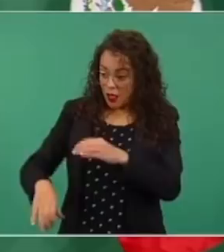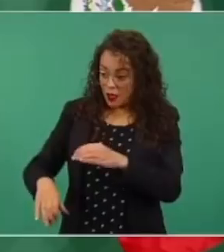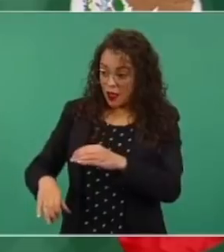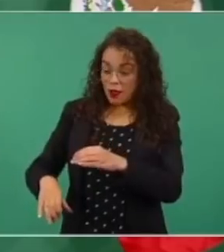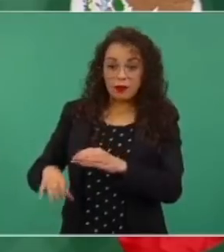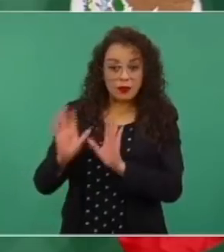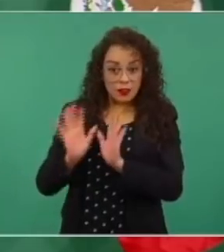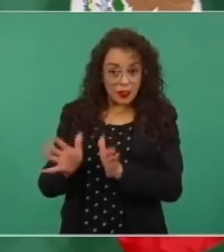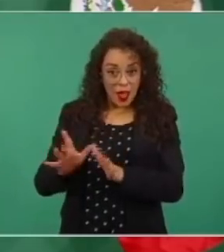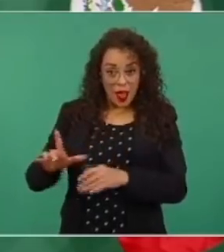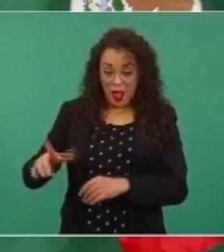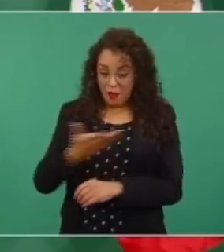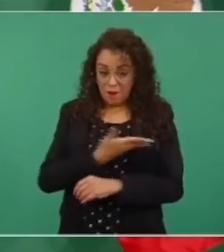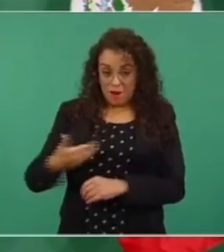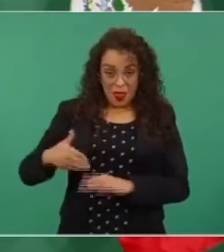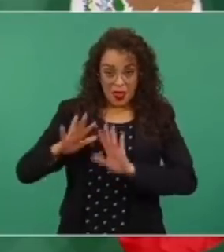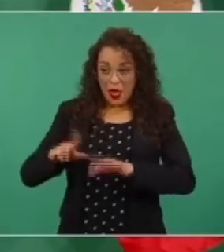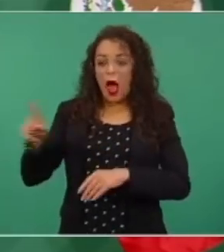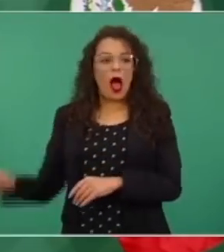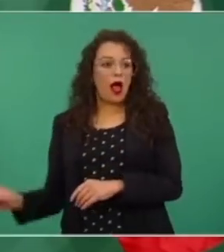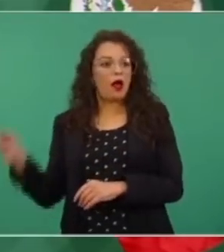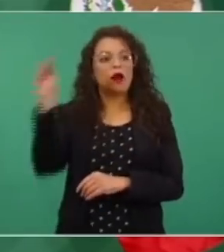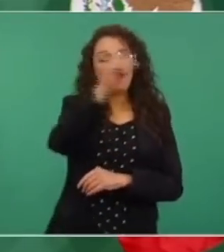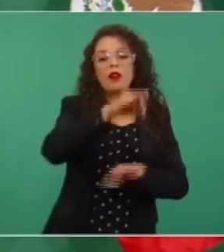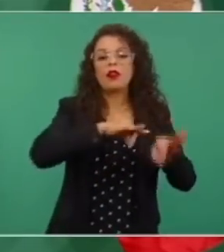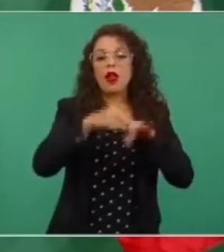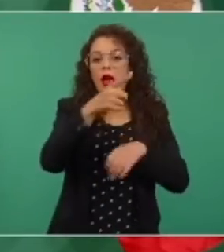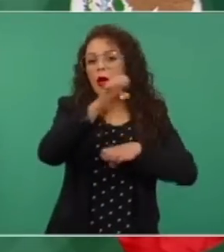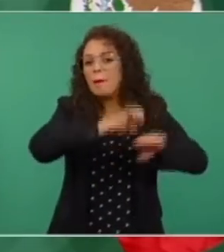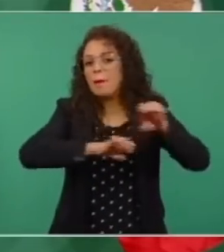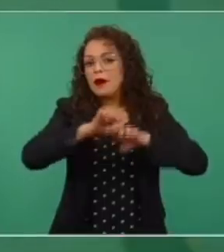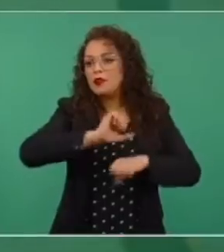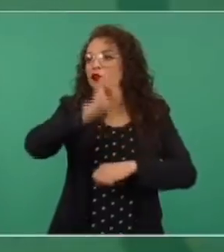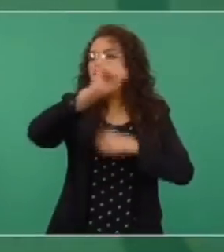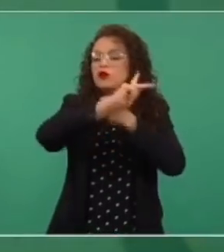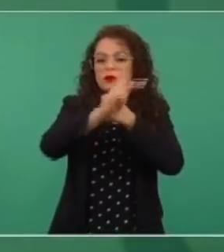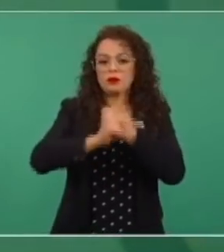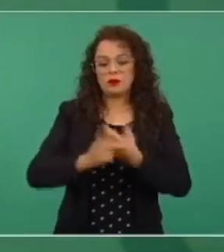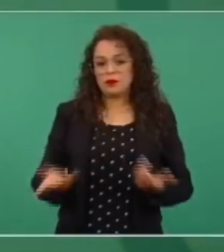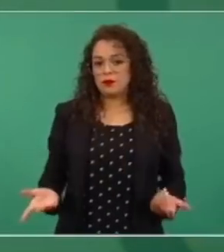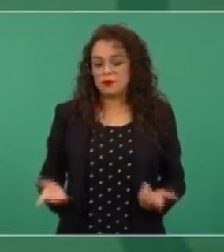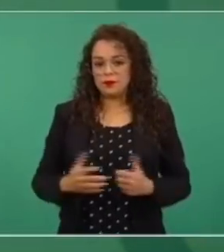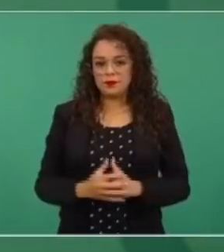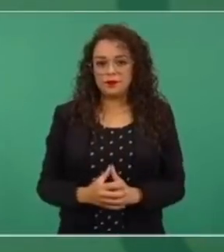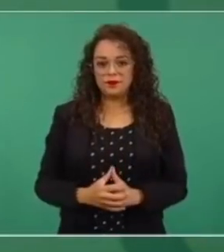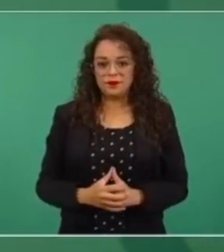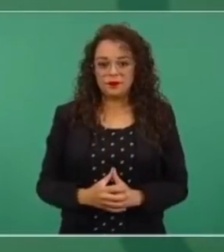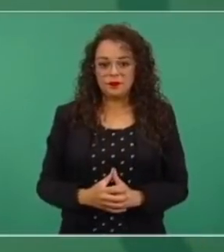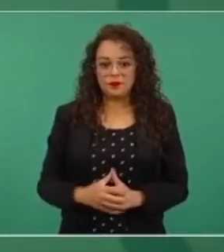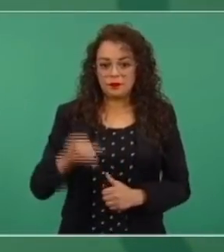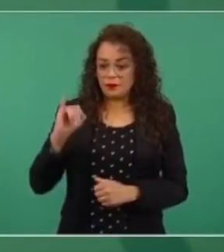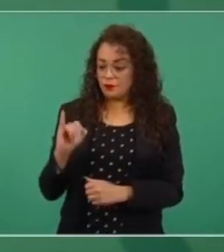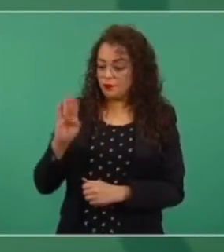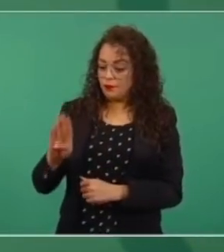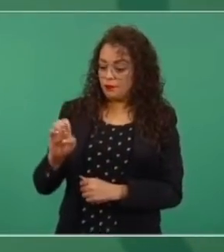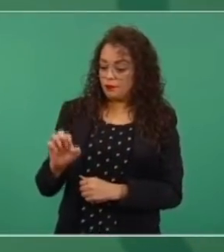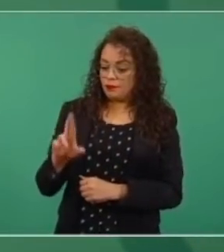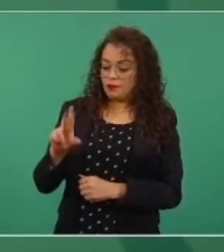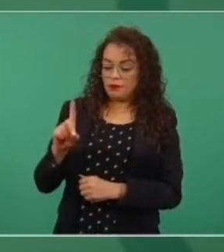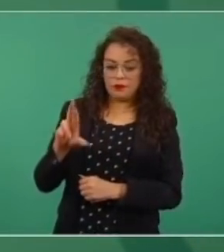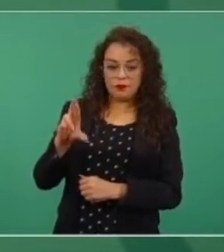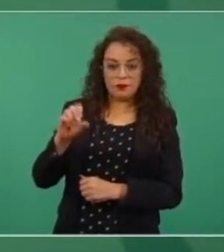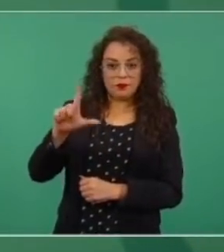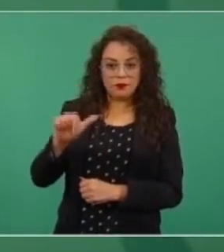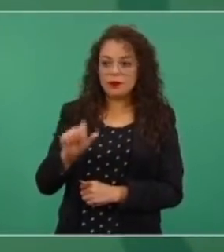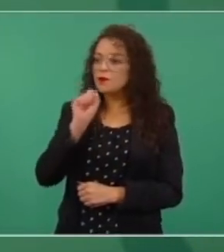empleado de la empresa extranjera. Y lo de Iberdrola,